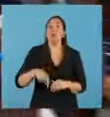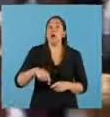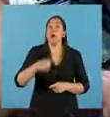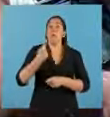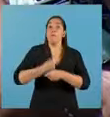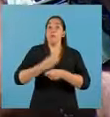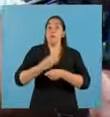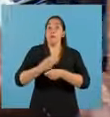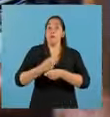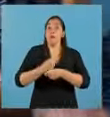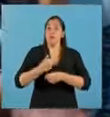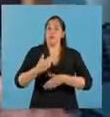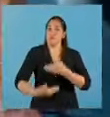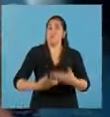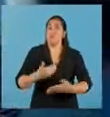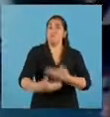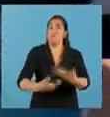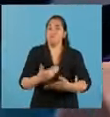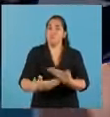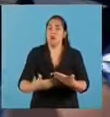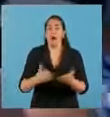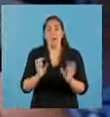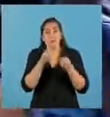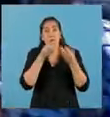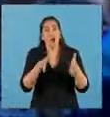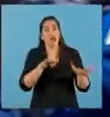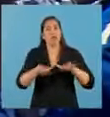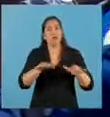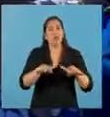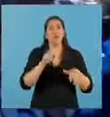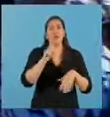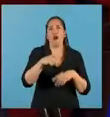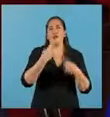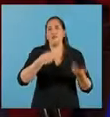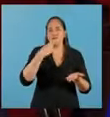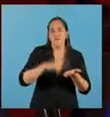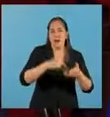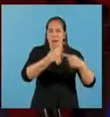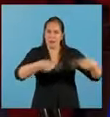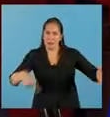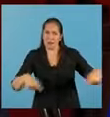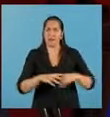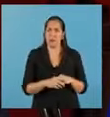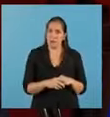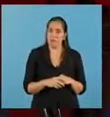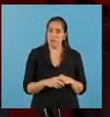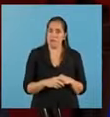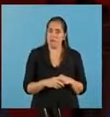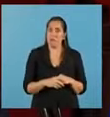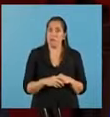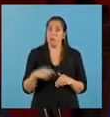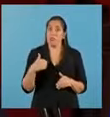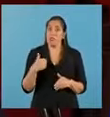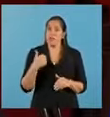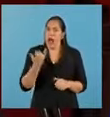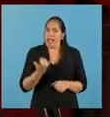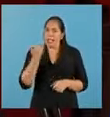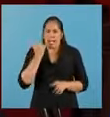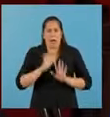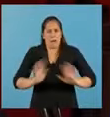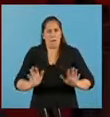pasos positivos. Mejoramos la situación fiscal, dimos pasos consistentes